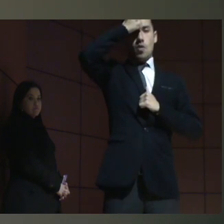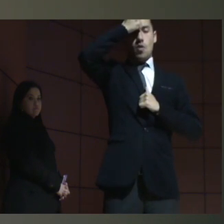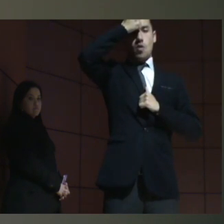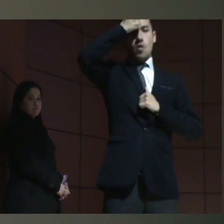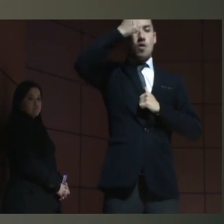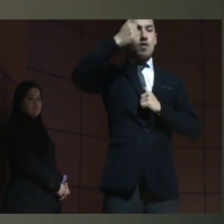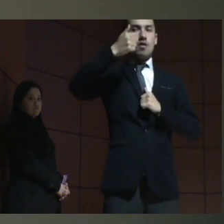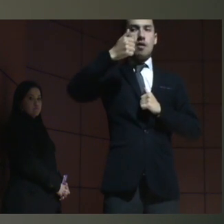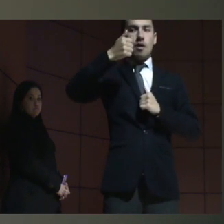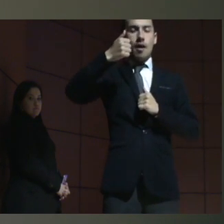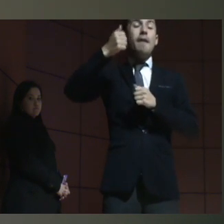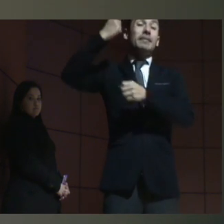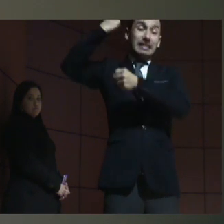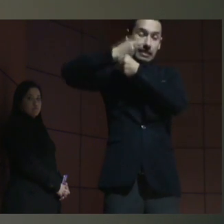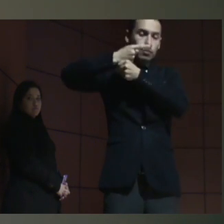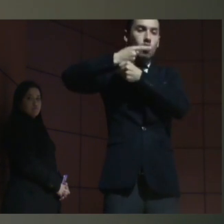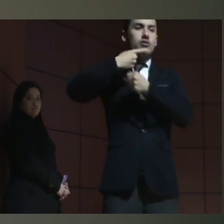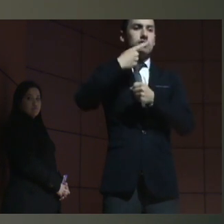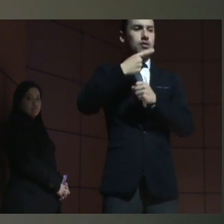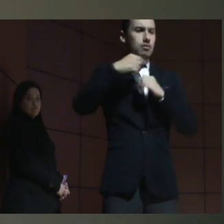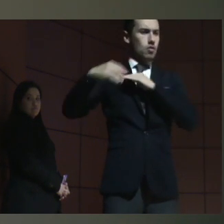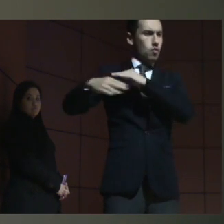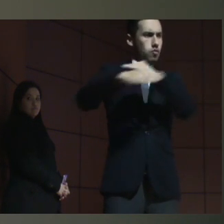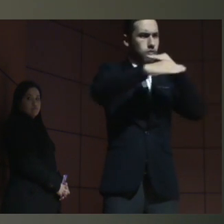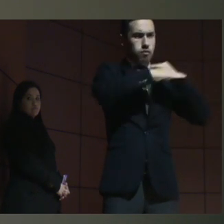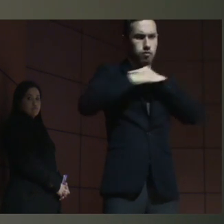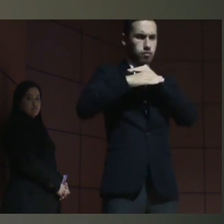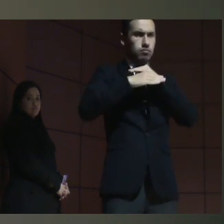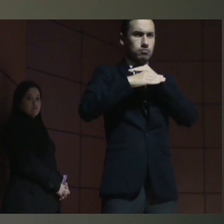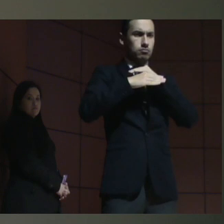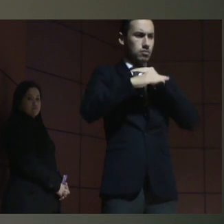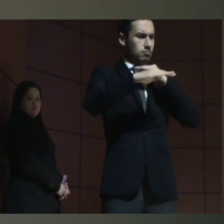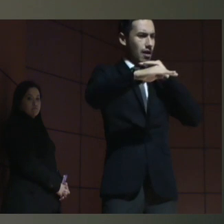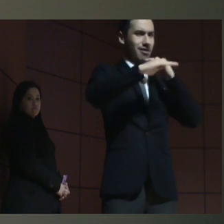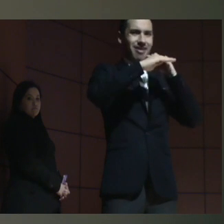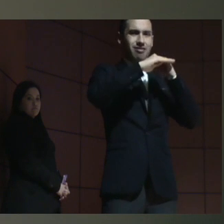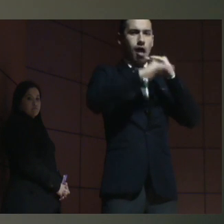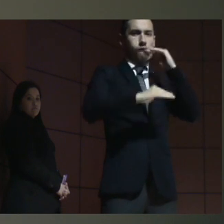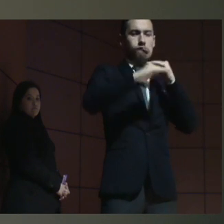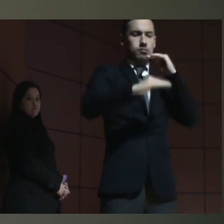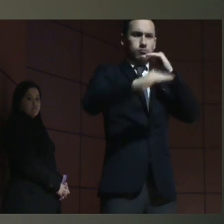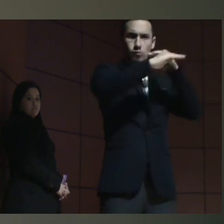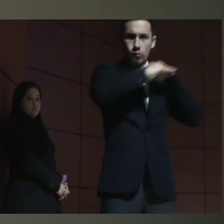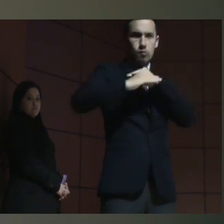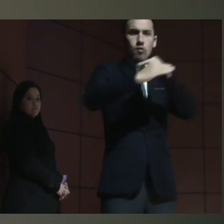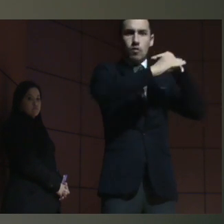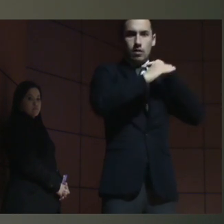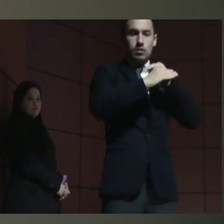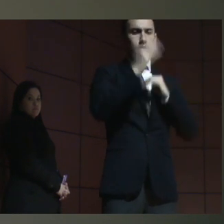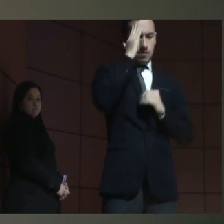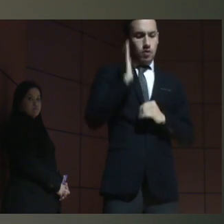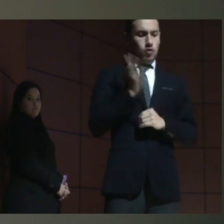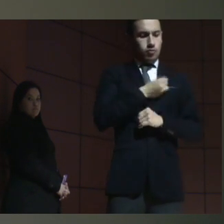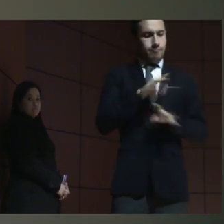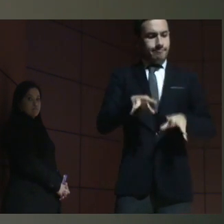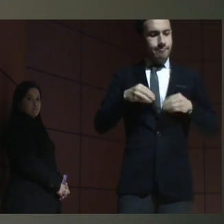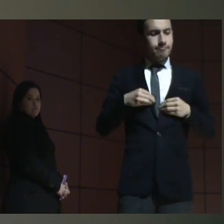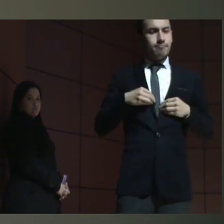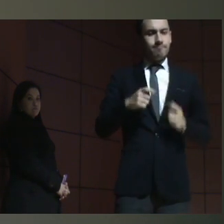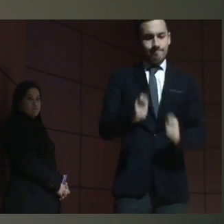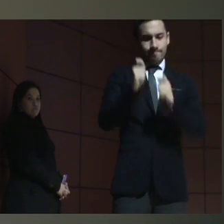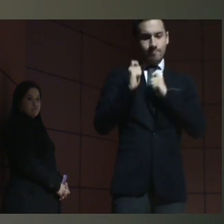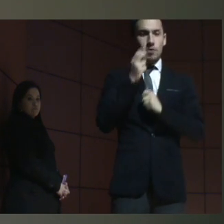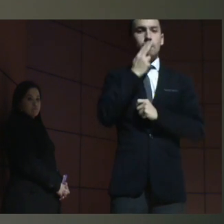de equidad que total igualdad pero es un reto que estamos dispuestos a asumir con todo el compromiso que la academia nos